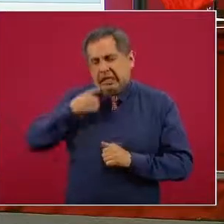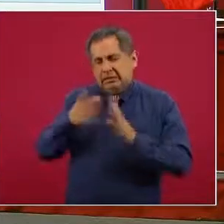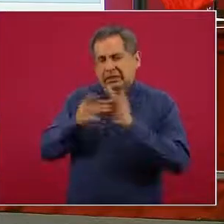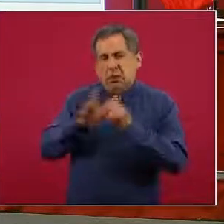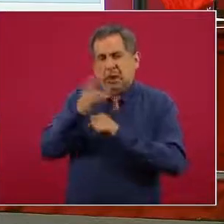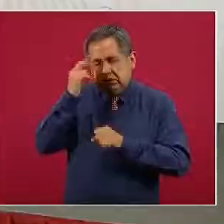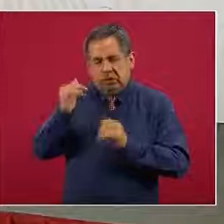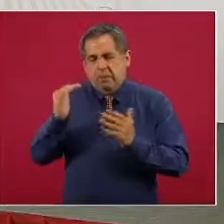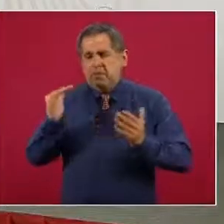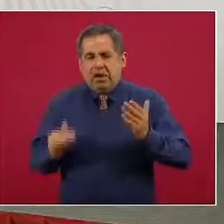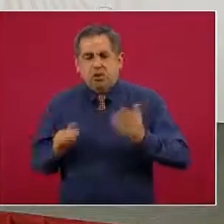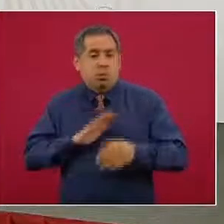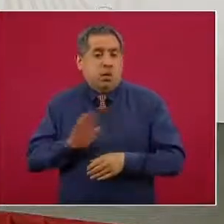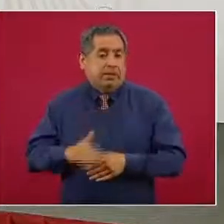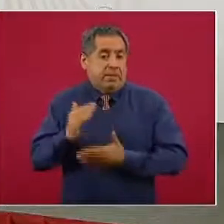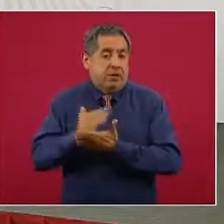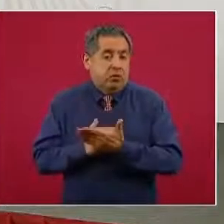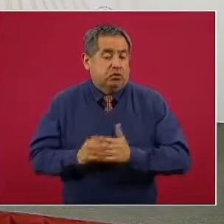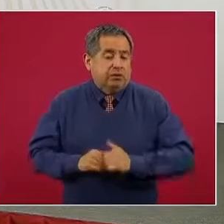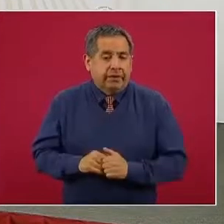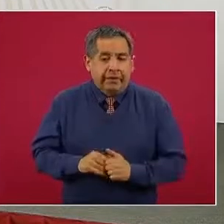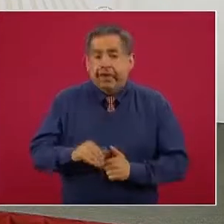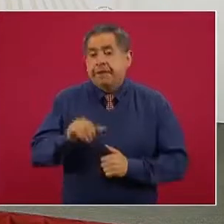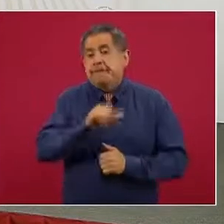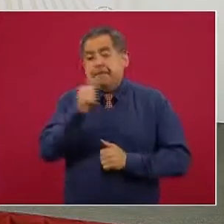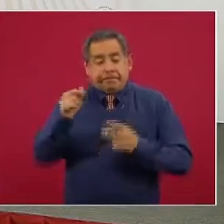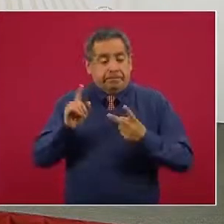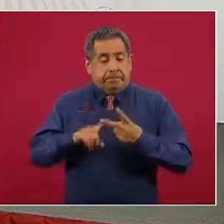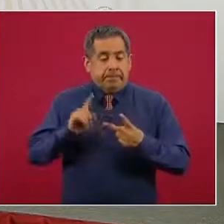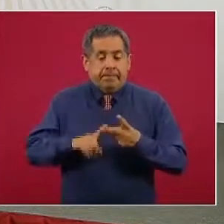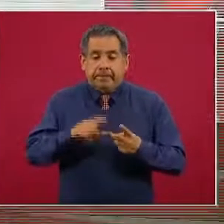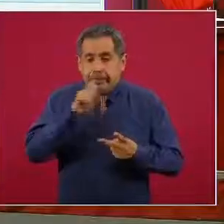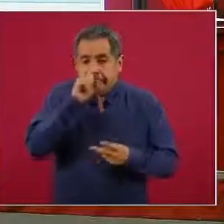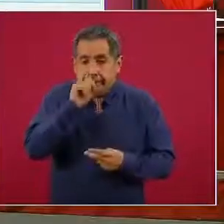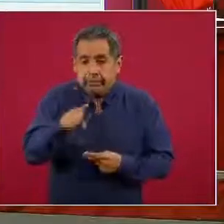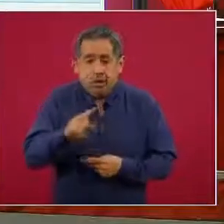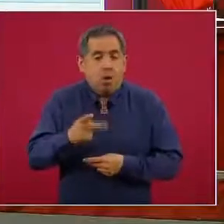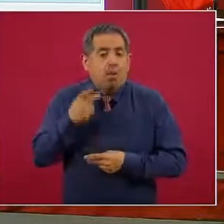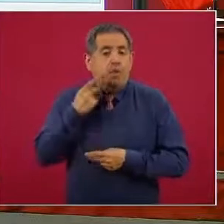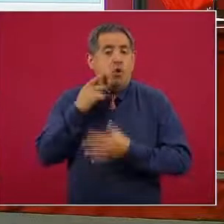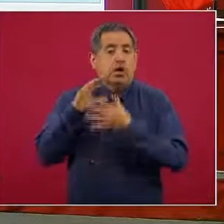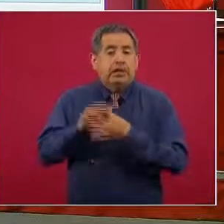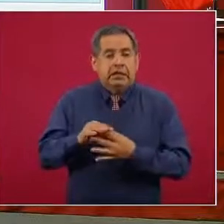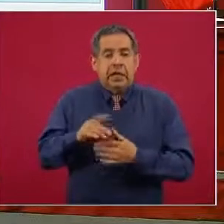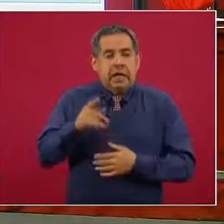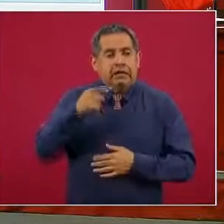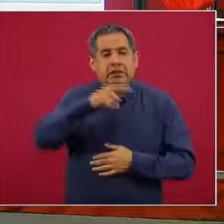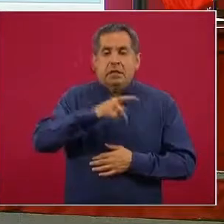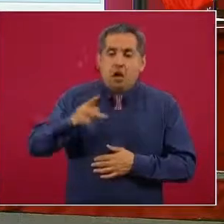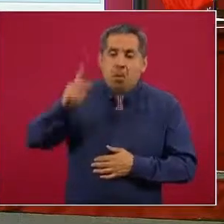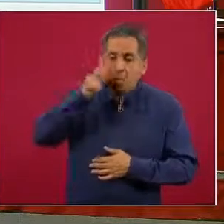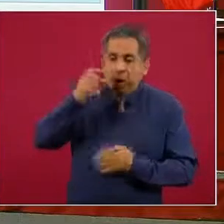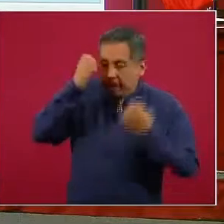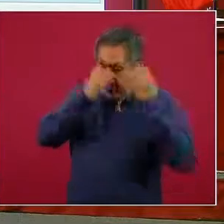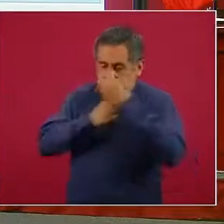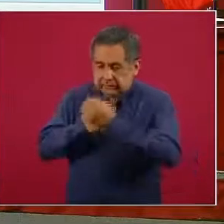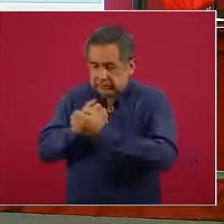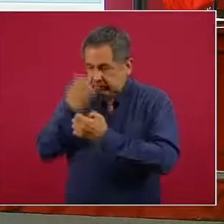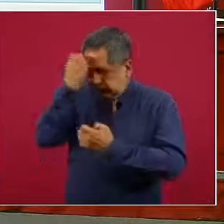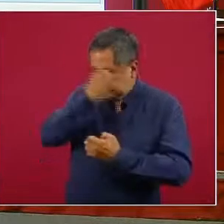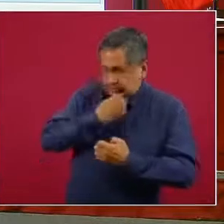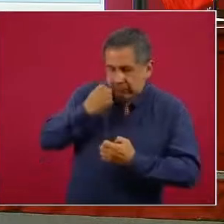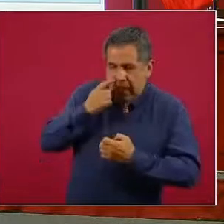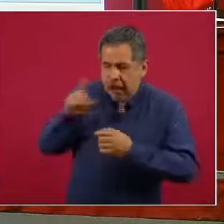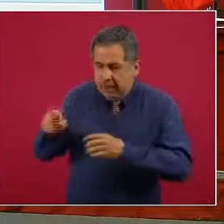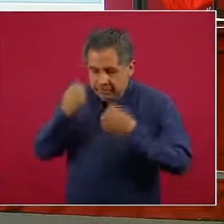comentado. Otra que hemos comentado también tiene que ver con la política de pruebas. Esto ha